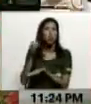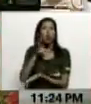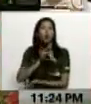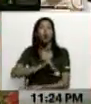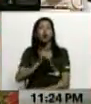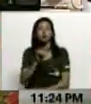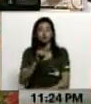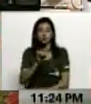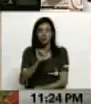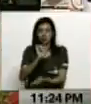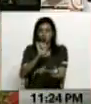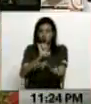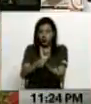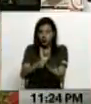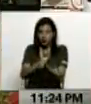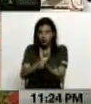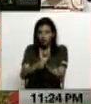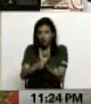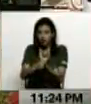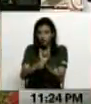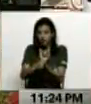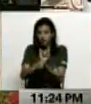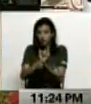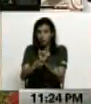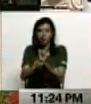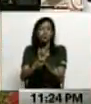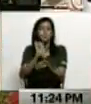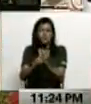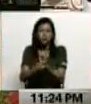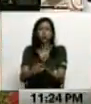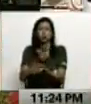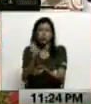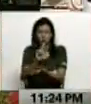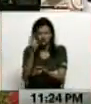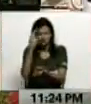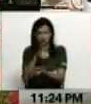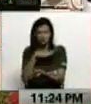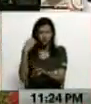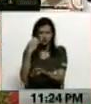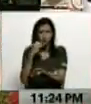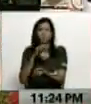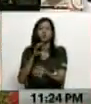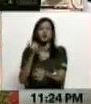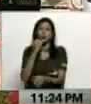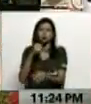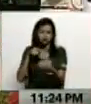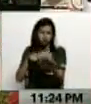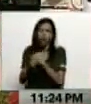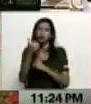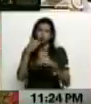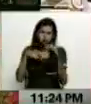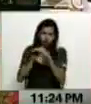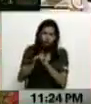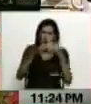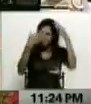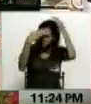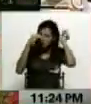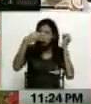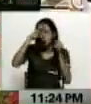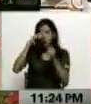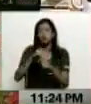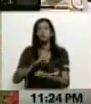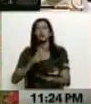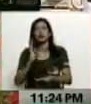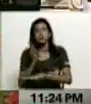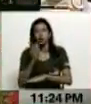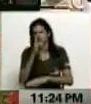flagrancia pagó cárcel de 4ro meses por el ingreso violento en la embajada de Cuba en Venezuela en el golpe del Estado del año 2002 por lo que fue